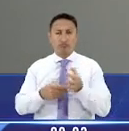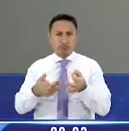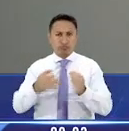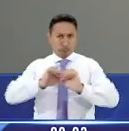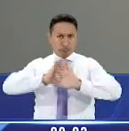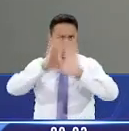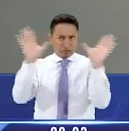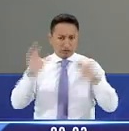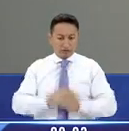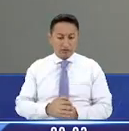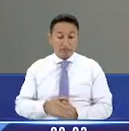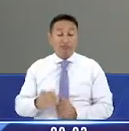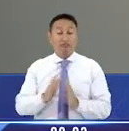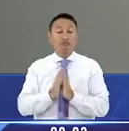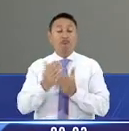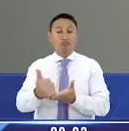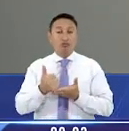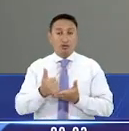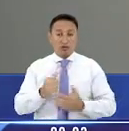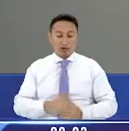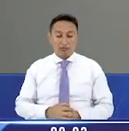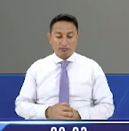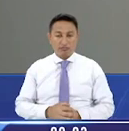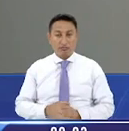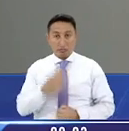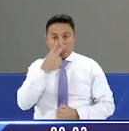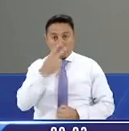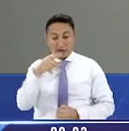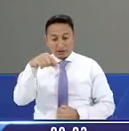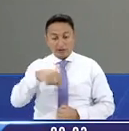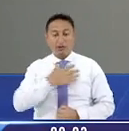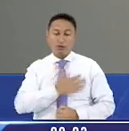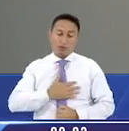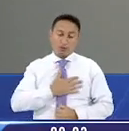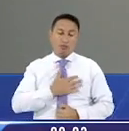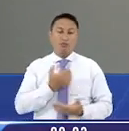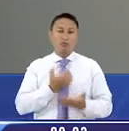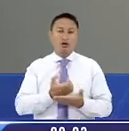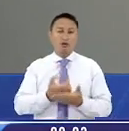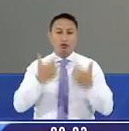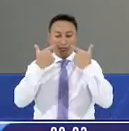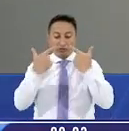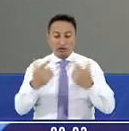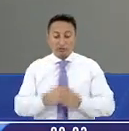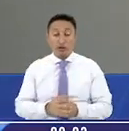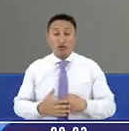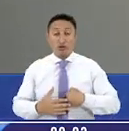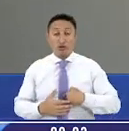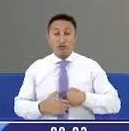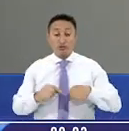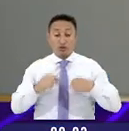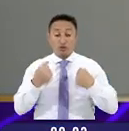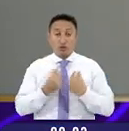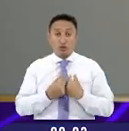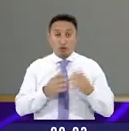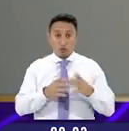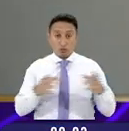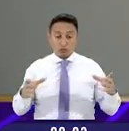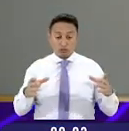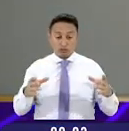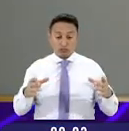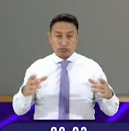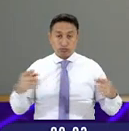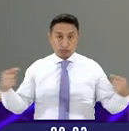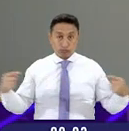transparencia. Él pidió ayuda, pidió mirar de manera estructural la economía y nosotros, con madurez y siendo la bancada más grande de